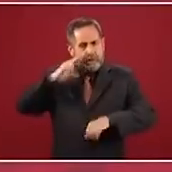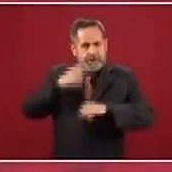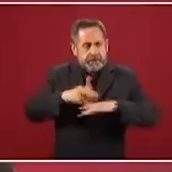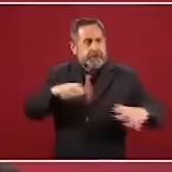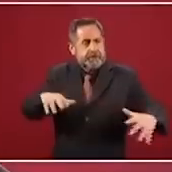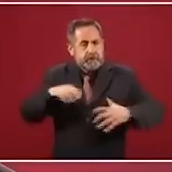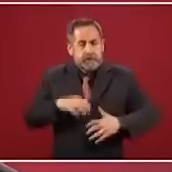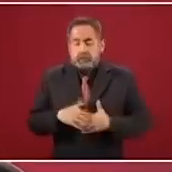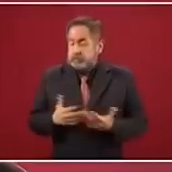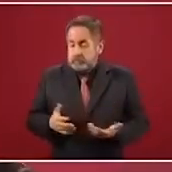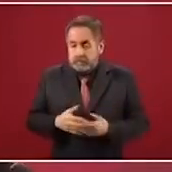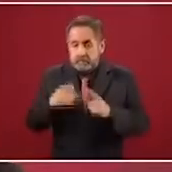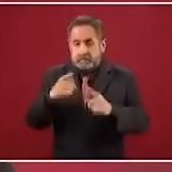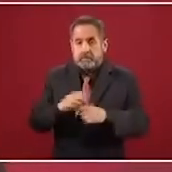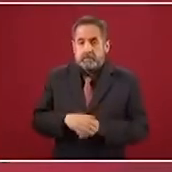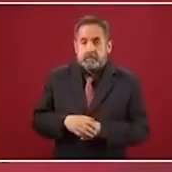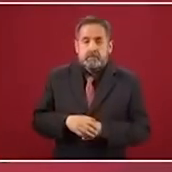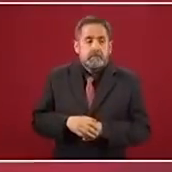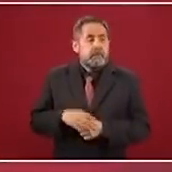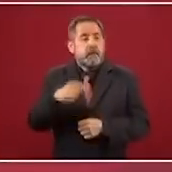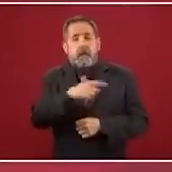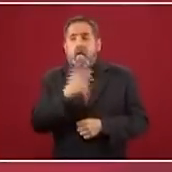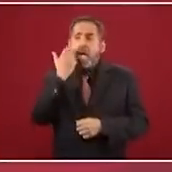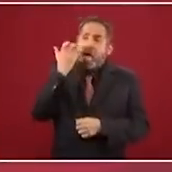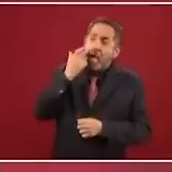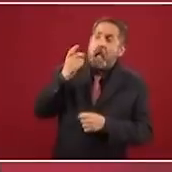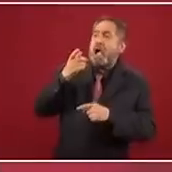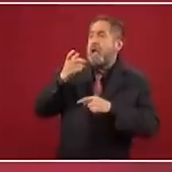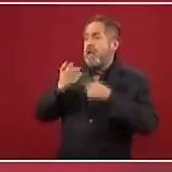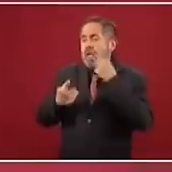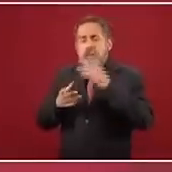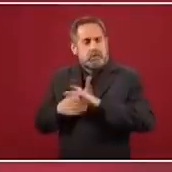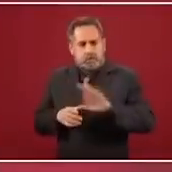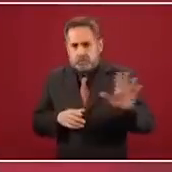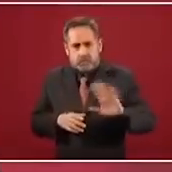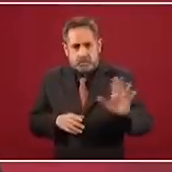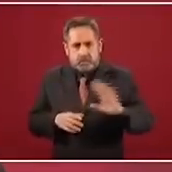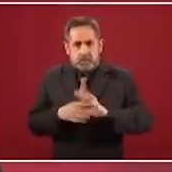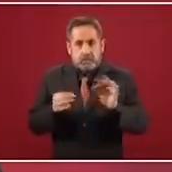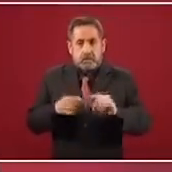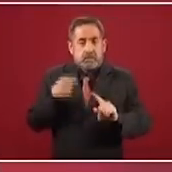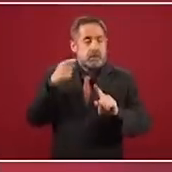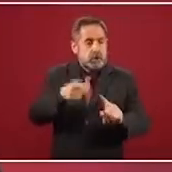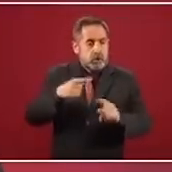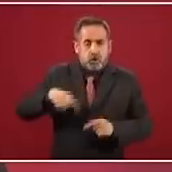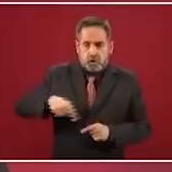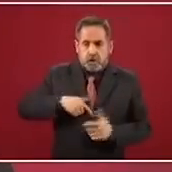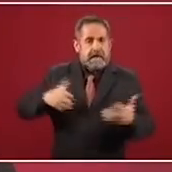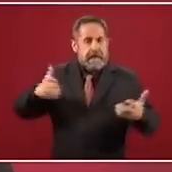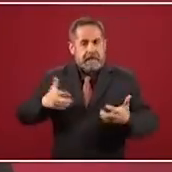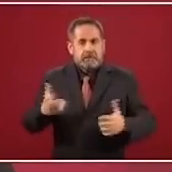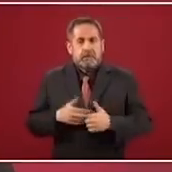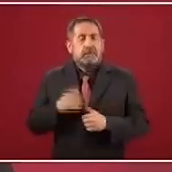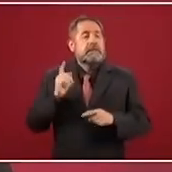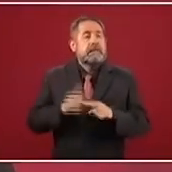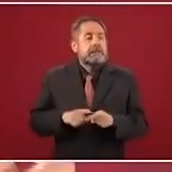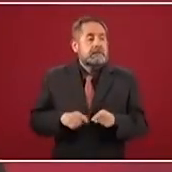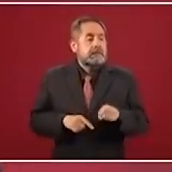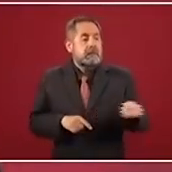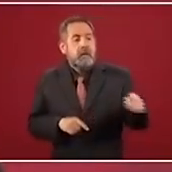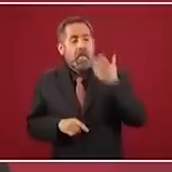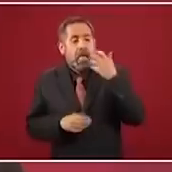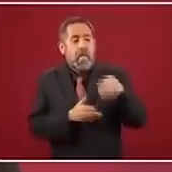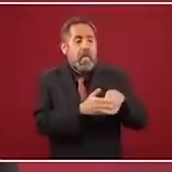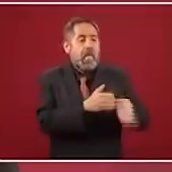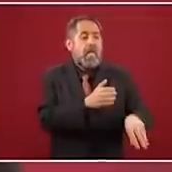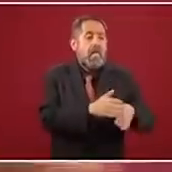inflado una idea de que se vuelve ineficiente, hay un cuello de botella. No, lo que logramos con eso es quitar